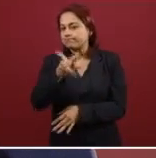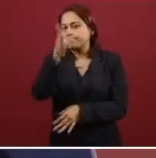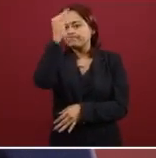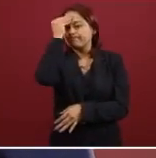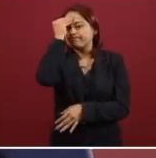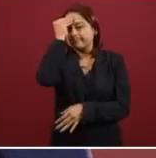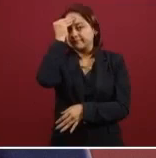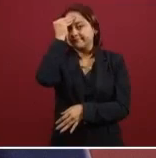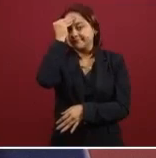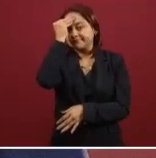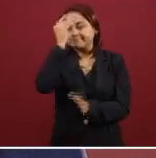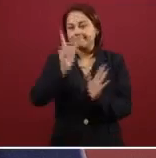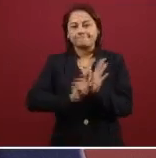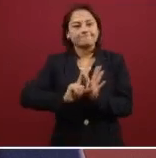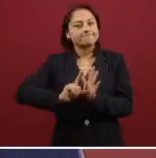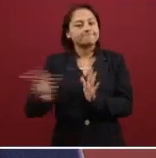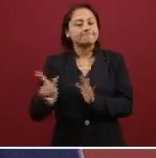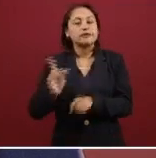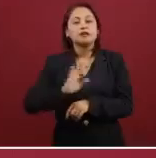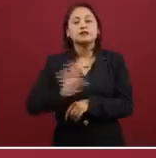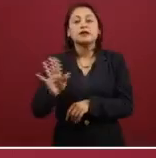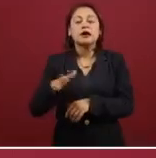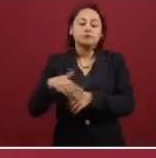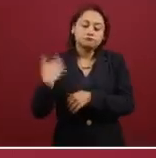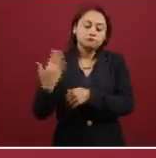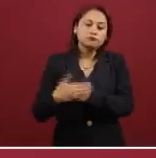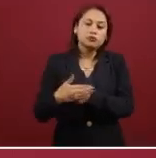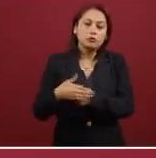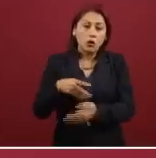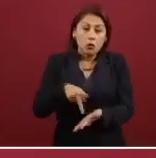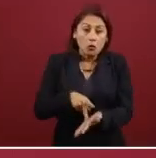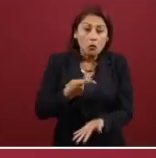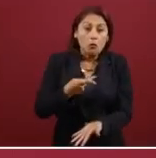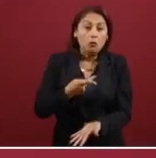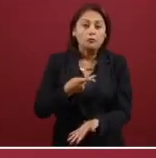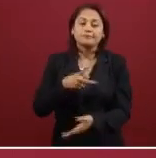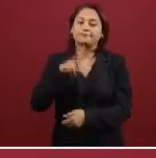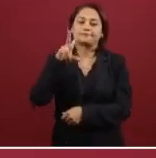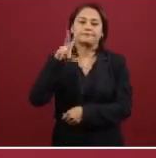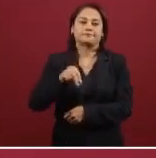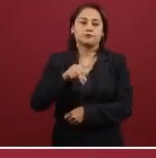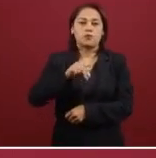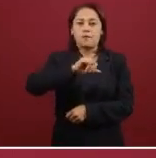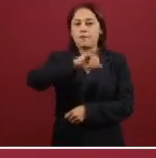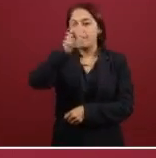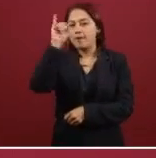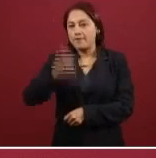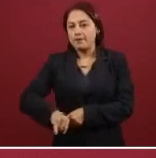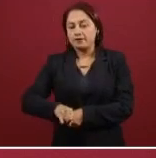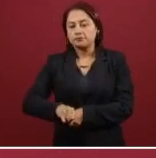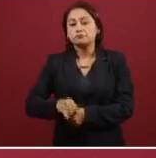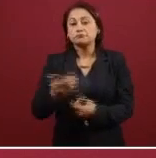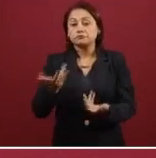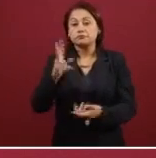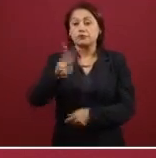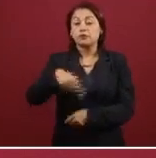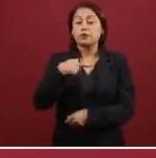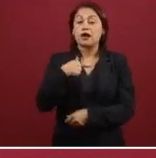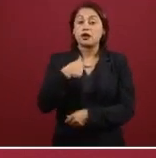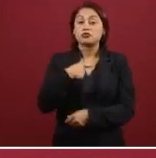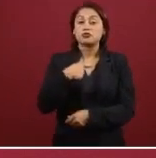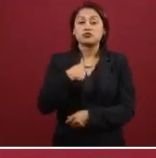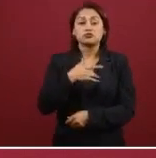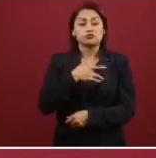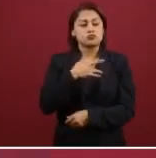sucedan estas cosas. Y yo estoy convencido que es